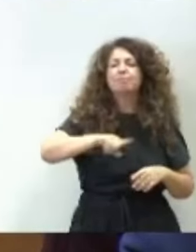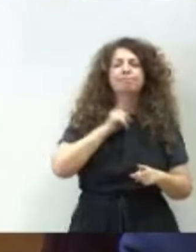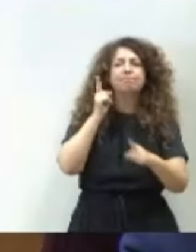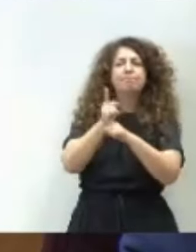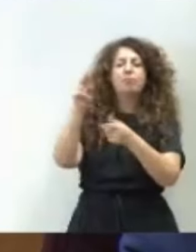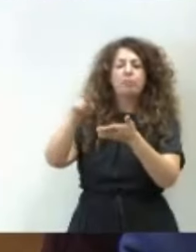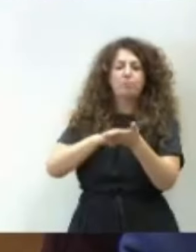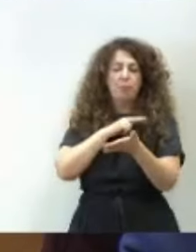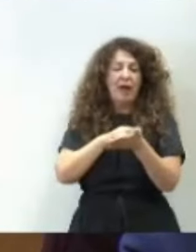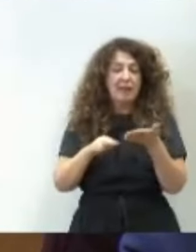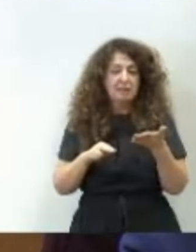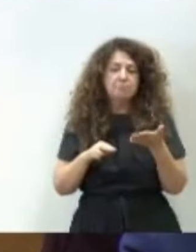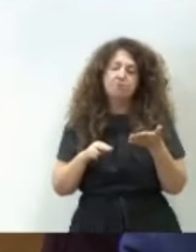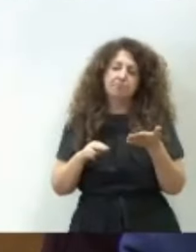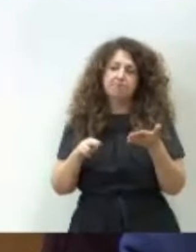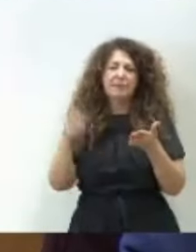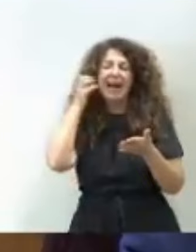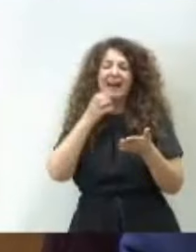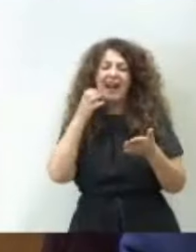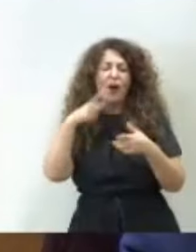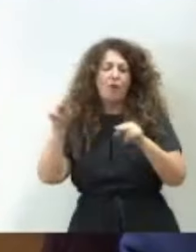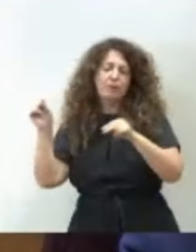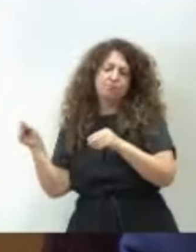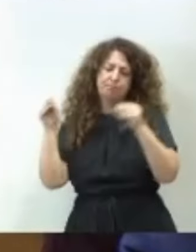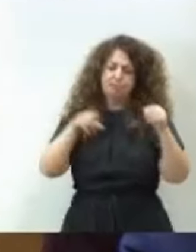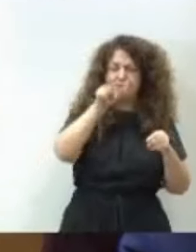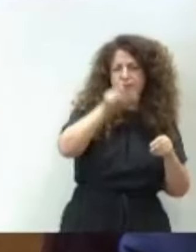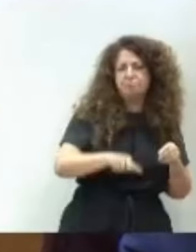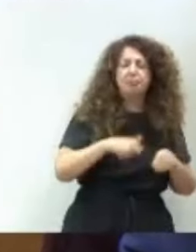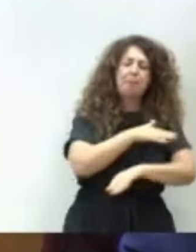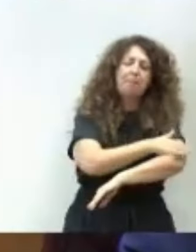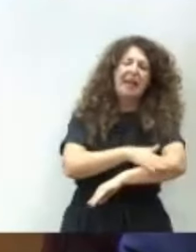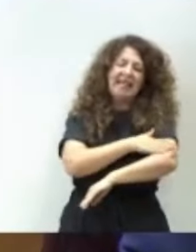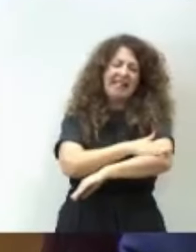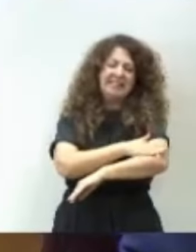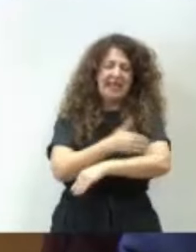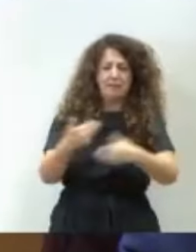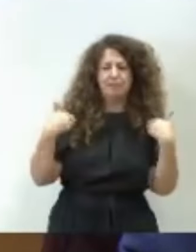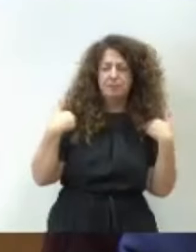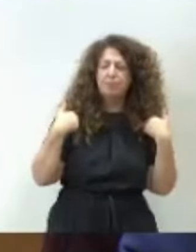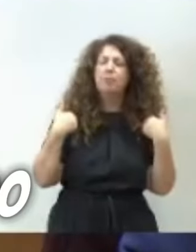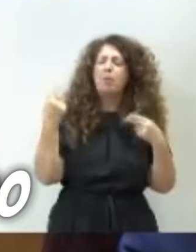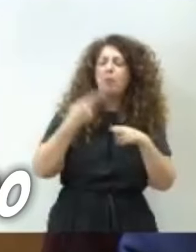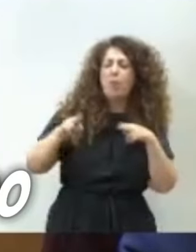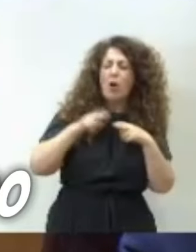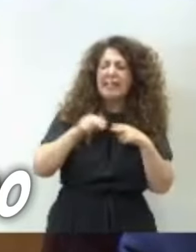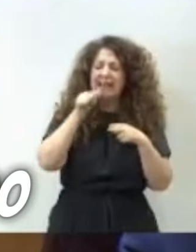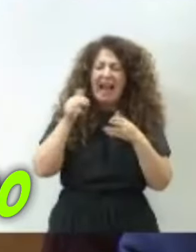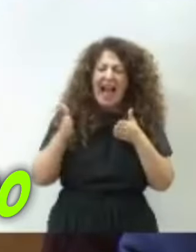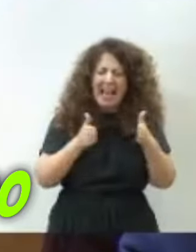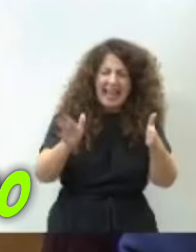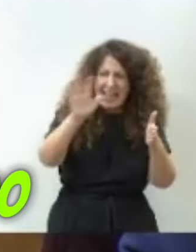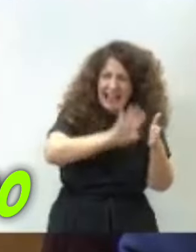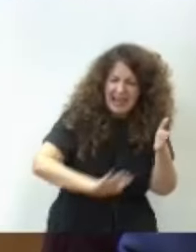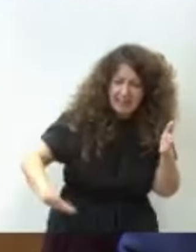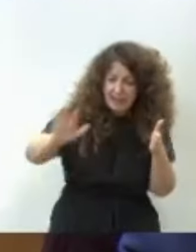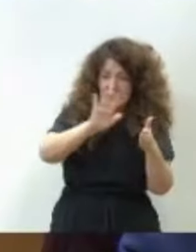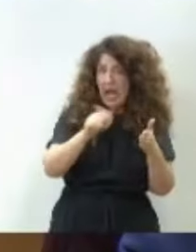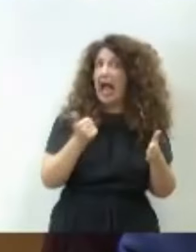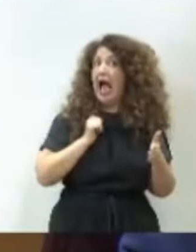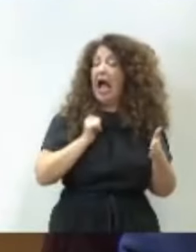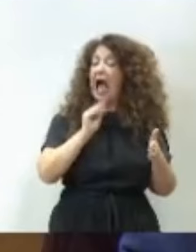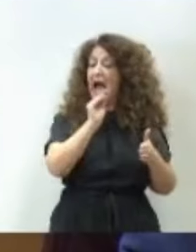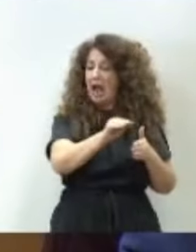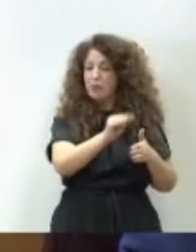elegida ministra y responsable de la política hídrica del Gobierno. De eso hace ya 6 años. Señora Rivera, aprovechando